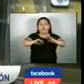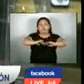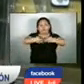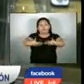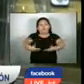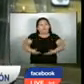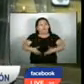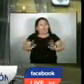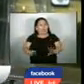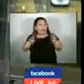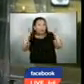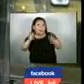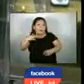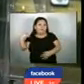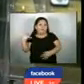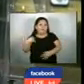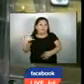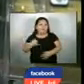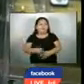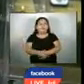violación. Ya le contamos.